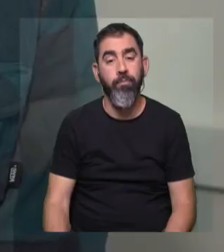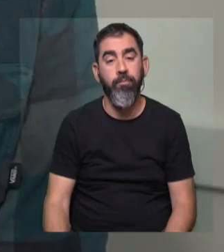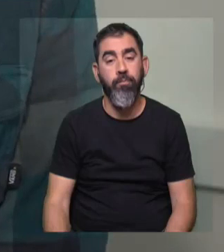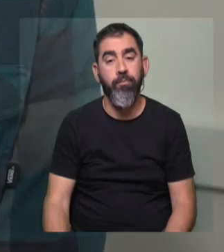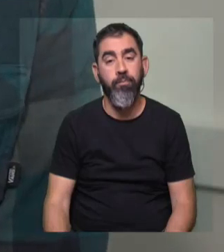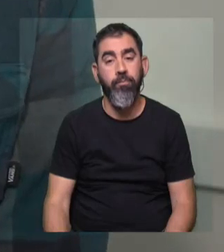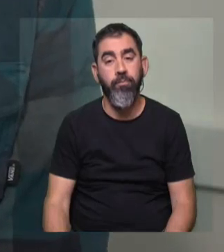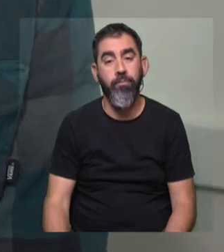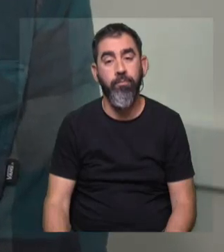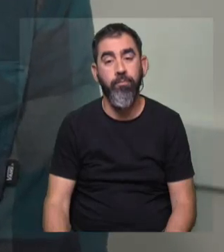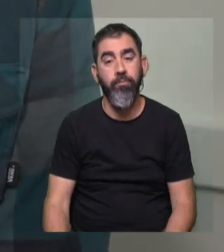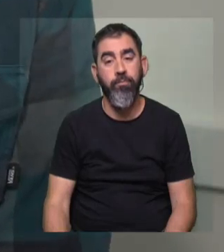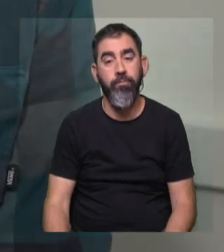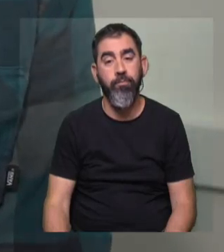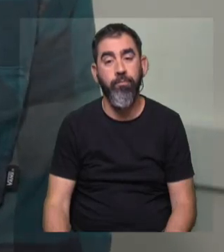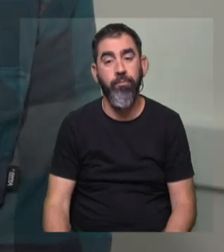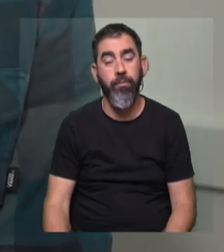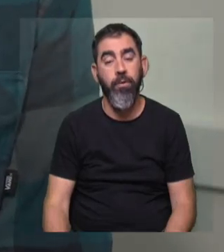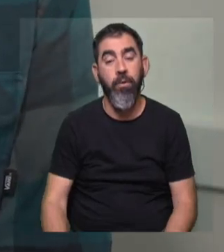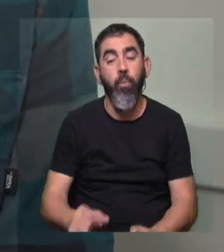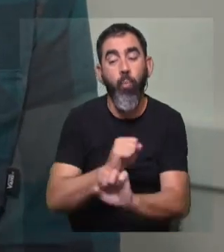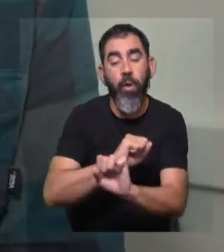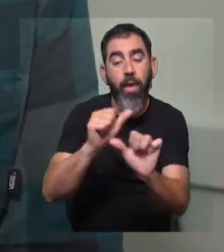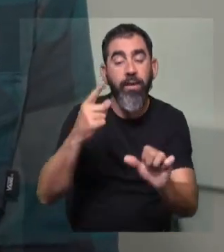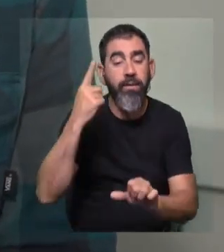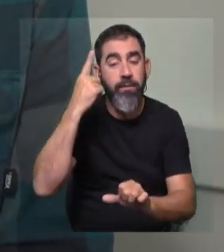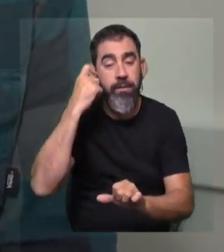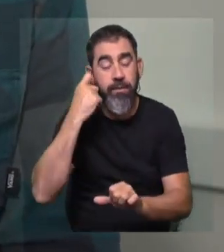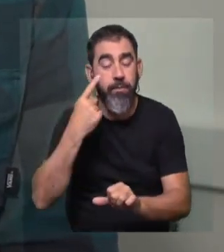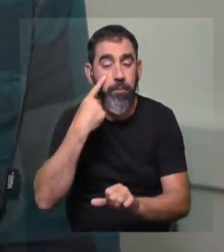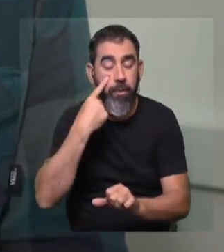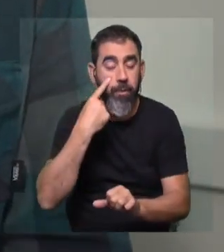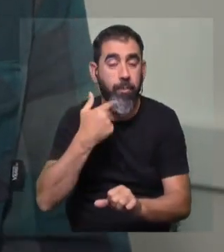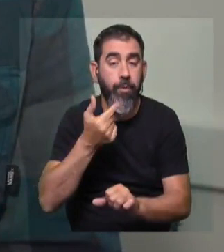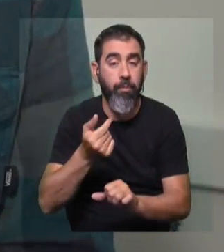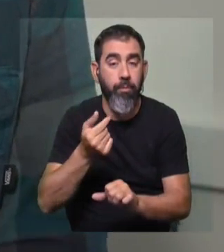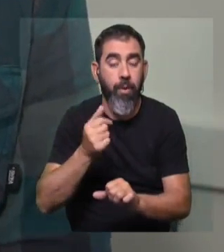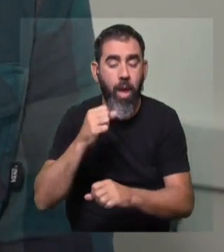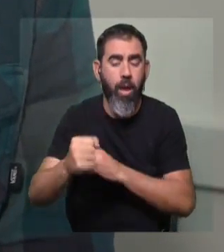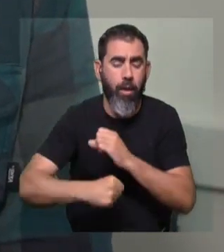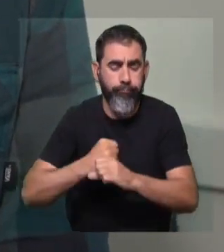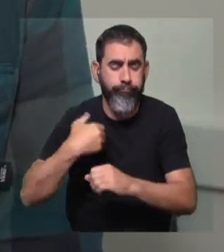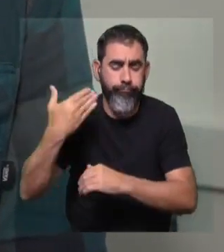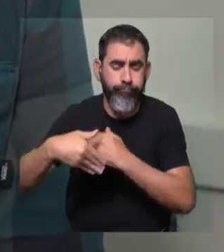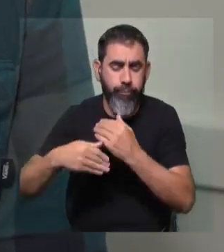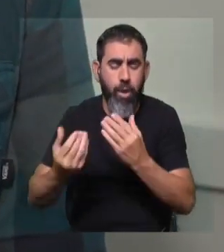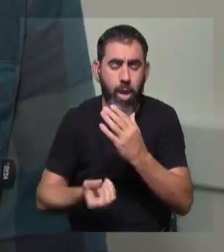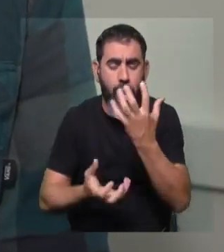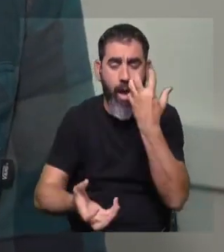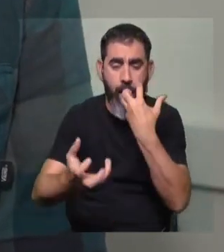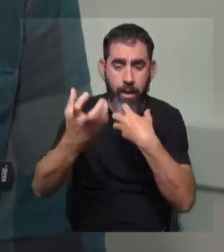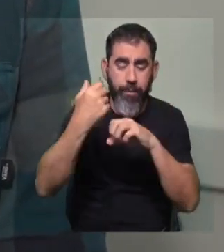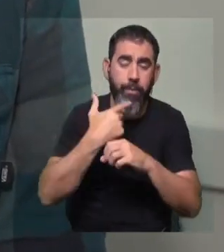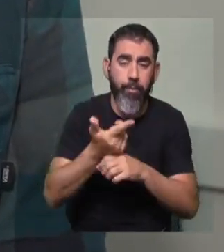Lo que genera que se puedan hacer experimentos como que llevarían muchísimo tiempo en otros modelos animales,